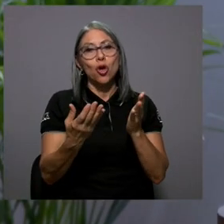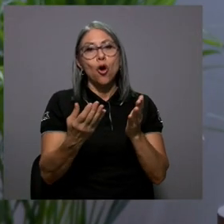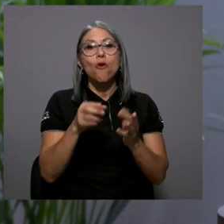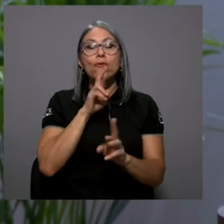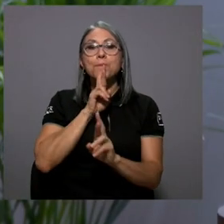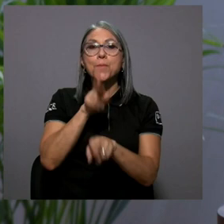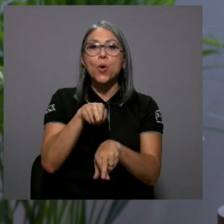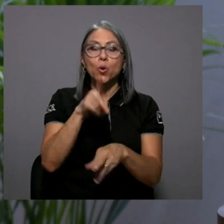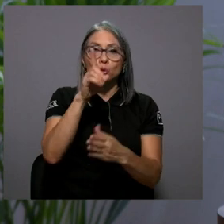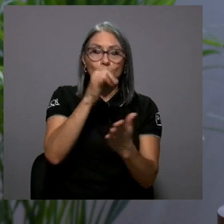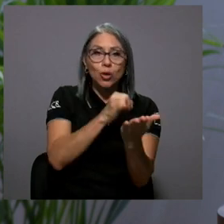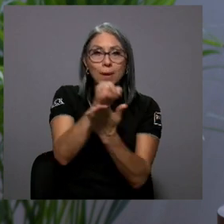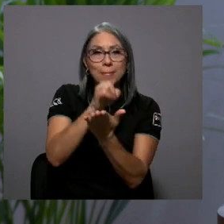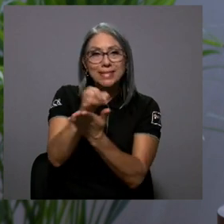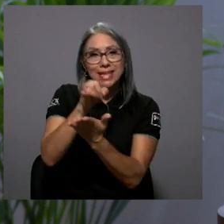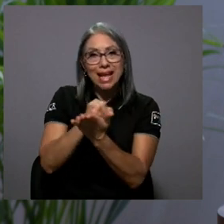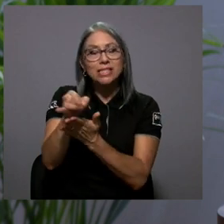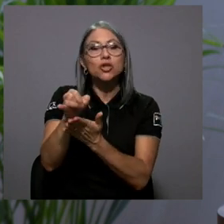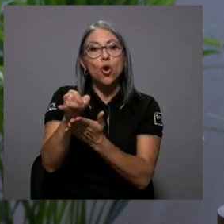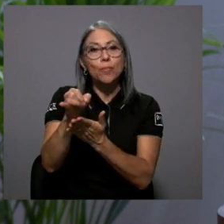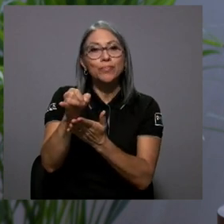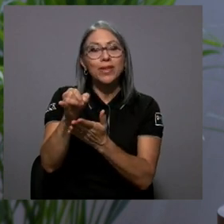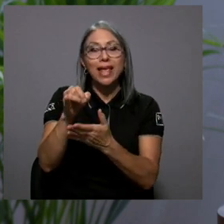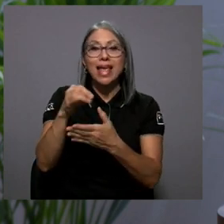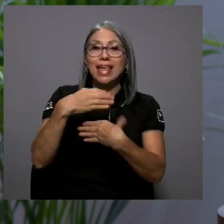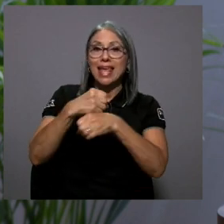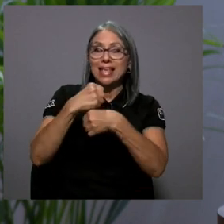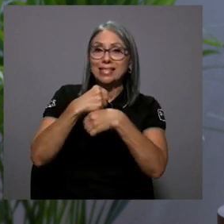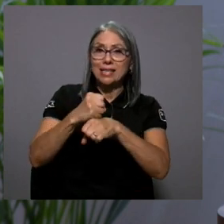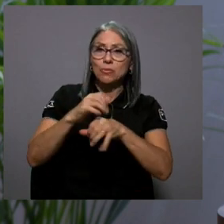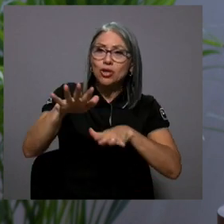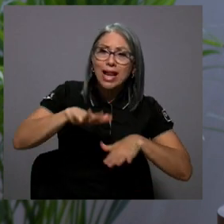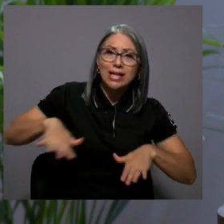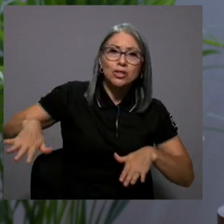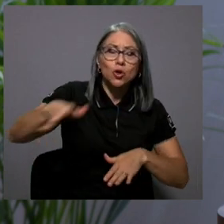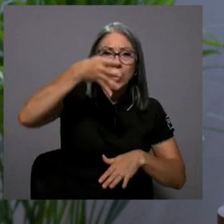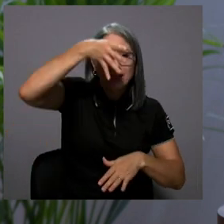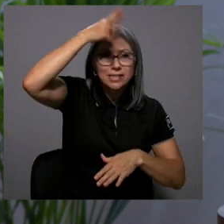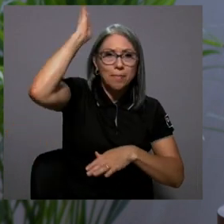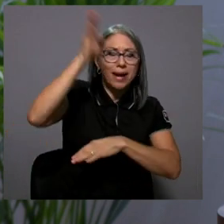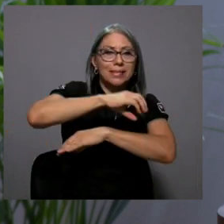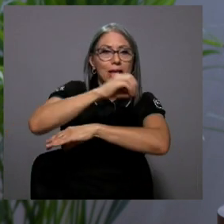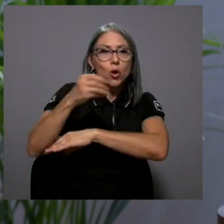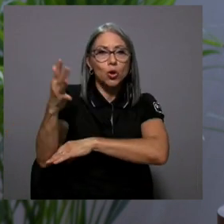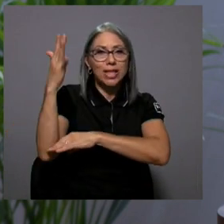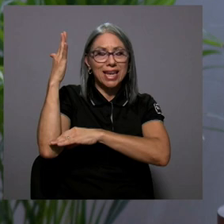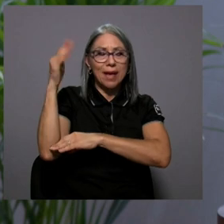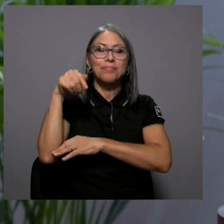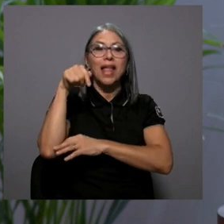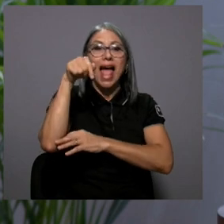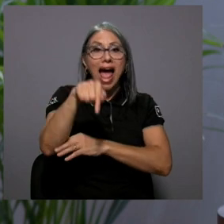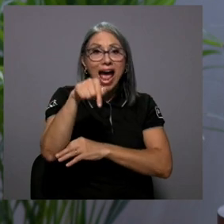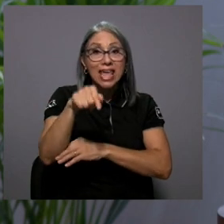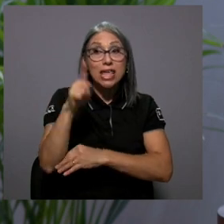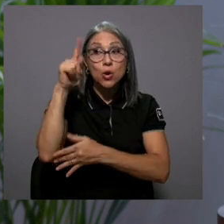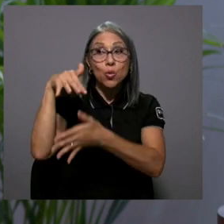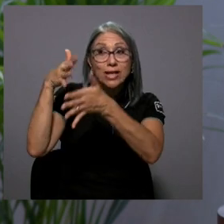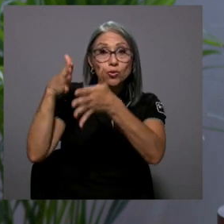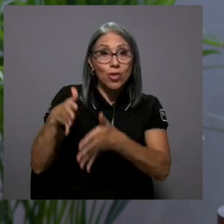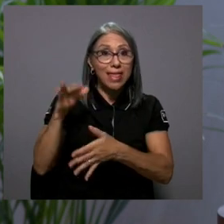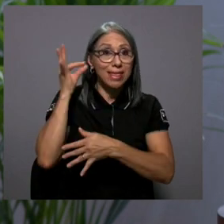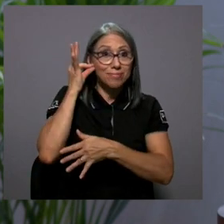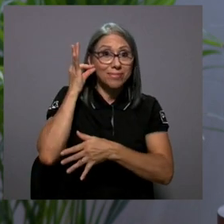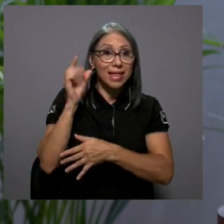fue producto de una investigación que realizamos en la zona de Esparza y Orotina. Hay una estudiante